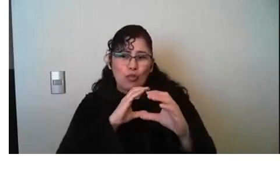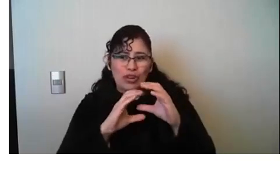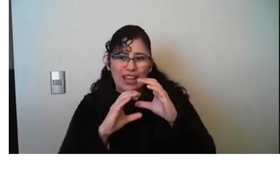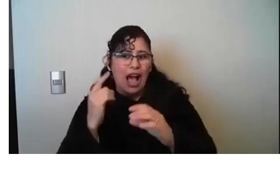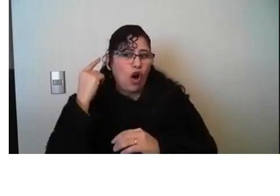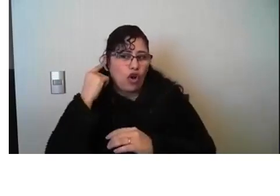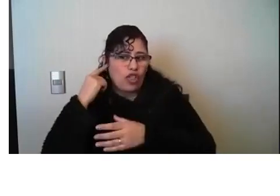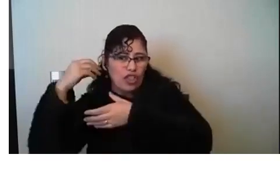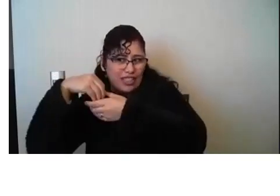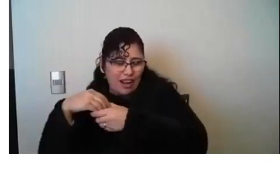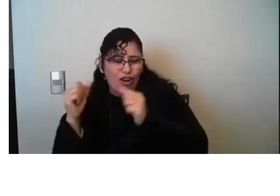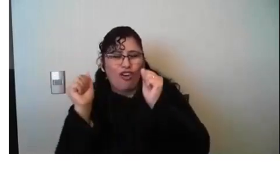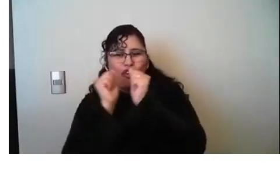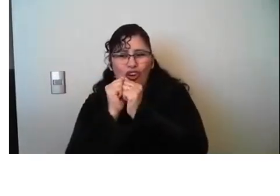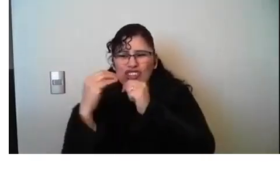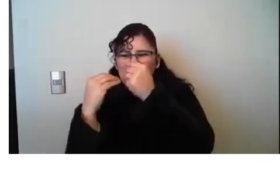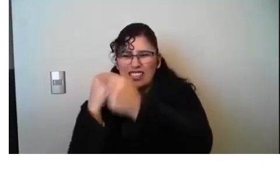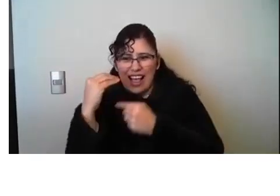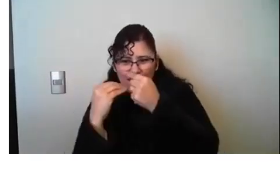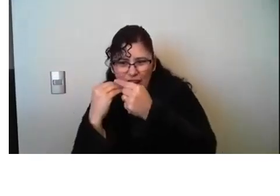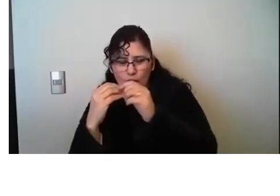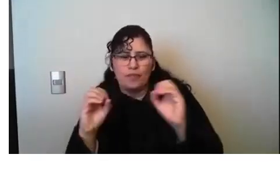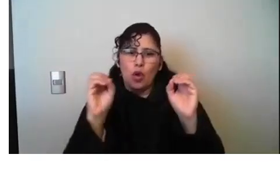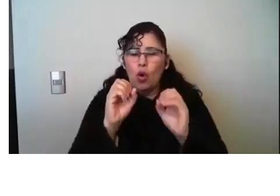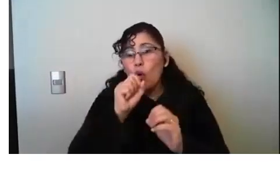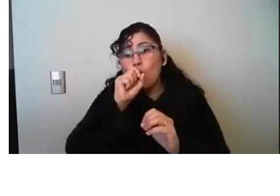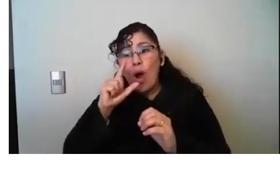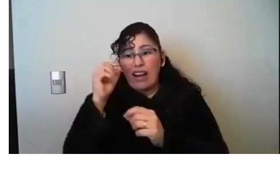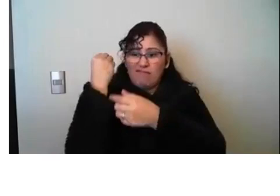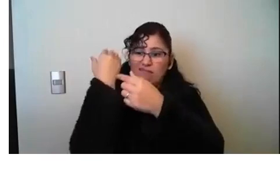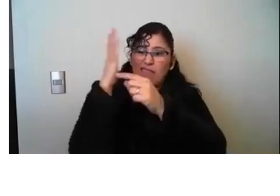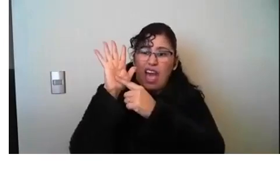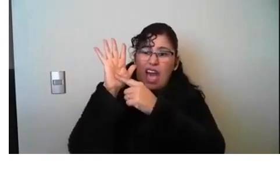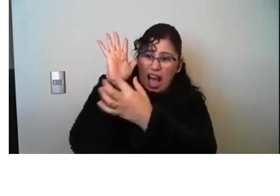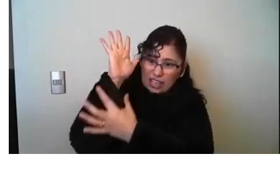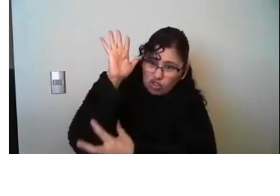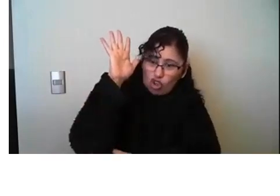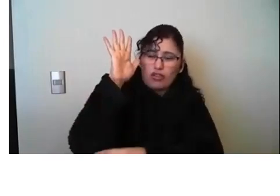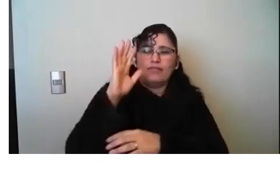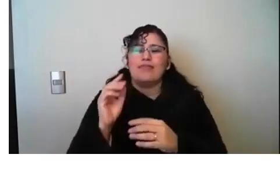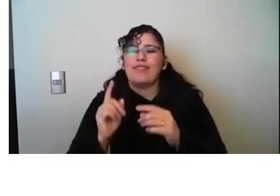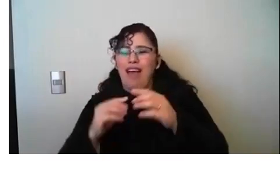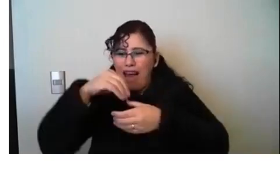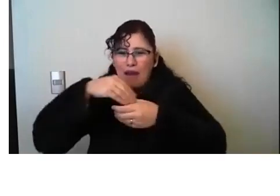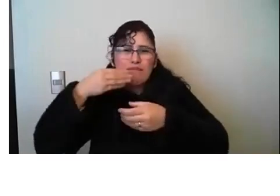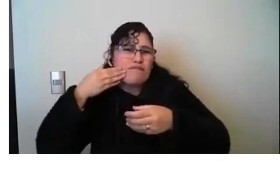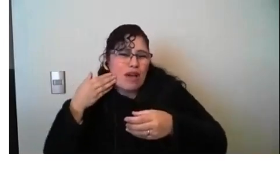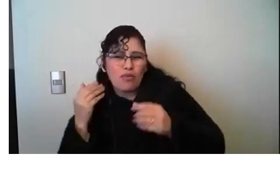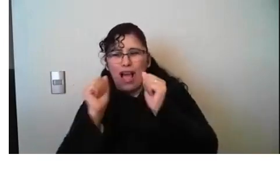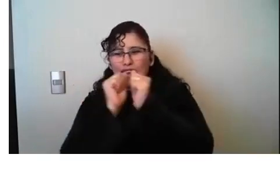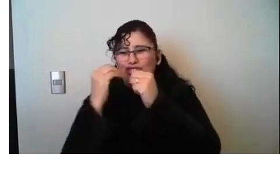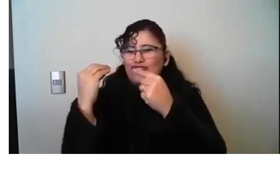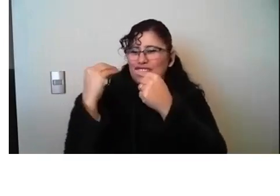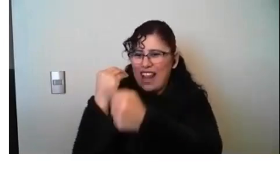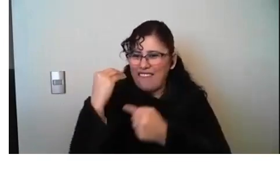cerebelo? ¿Qué circuitos o axones comunican la médula espinal con el cerebelo? ¿Y qué circuitos nos van